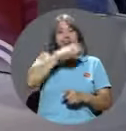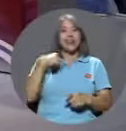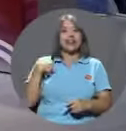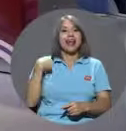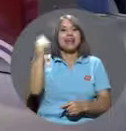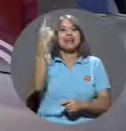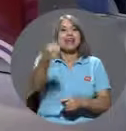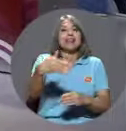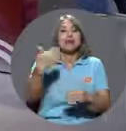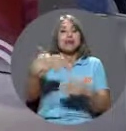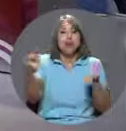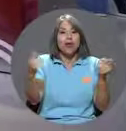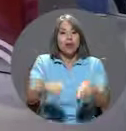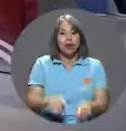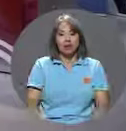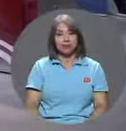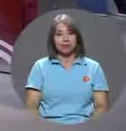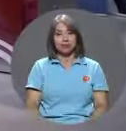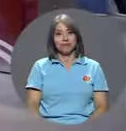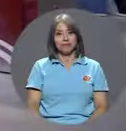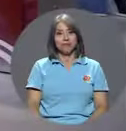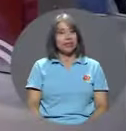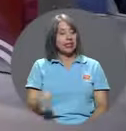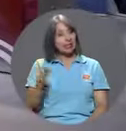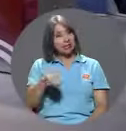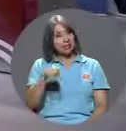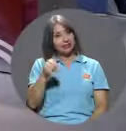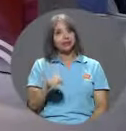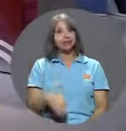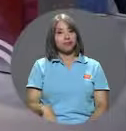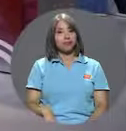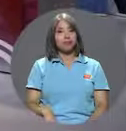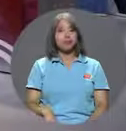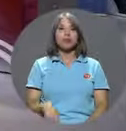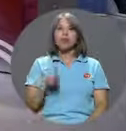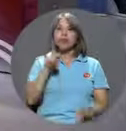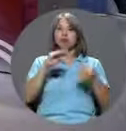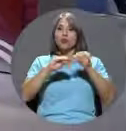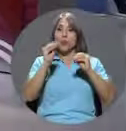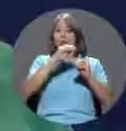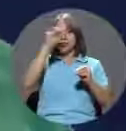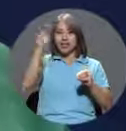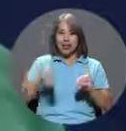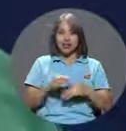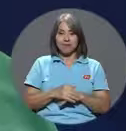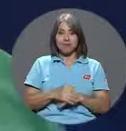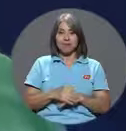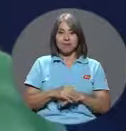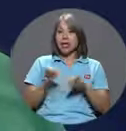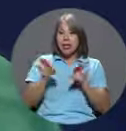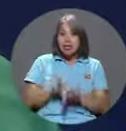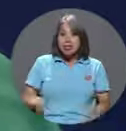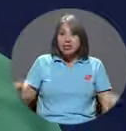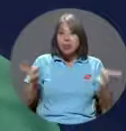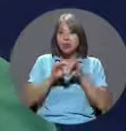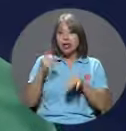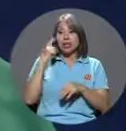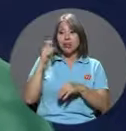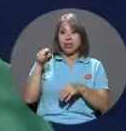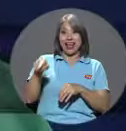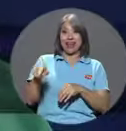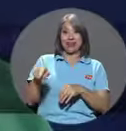Sí, insisto, es algún porcentaje y es importante por el efecto que esto tiene sobre